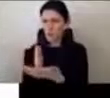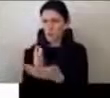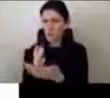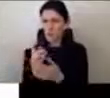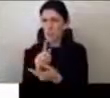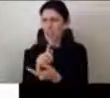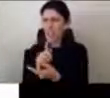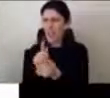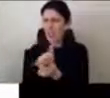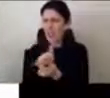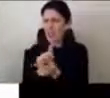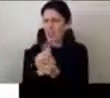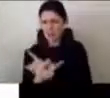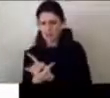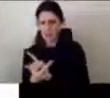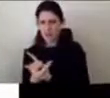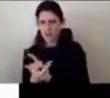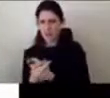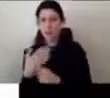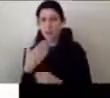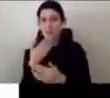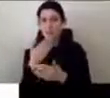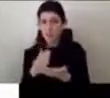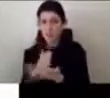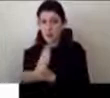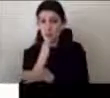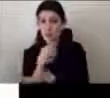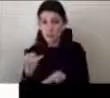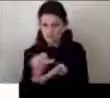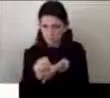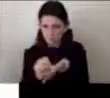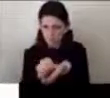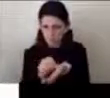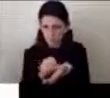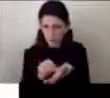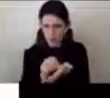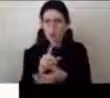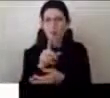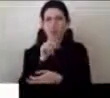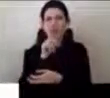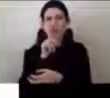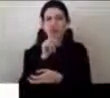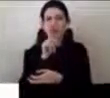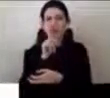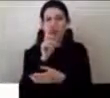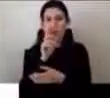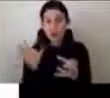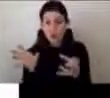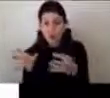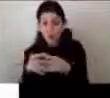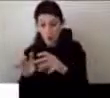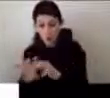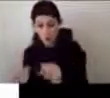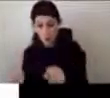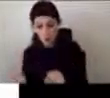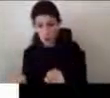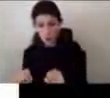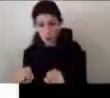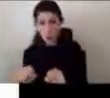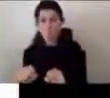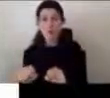cierto? Y cuando llegan tienen que hacer este raspe, donde tienen que consensuar, este es un equipo, ¿no es cierto?, que cada